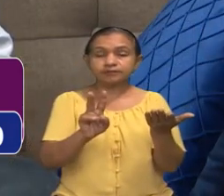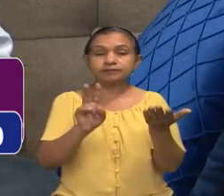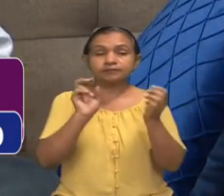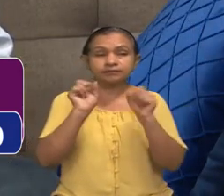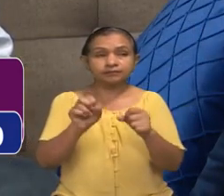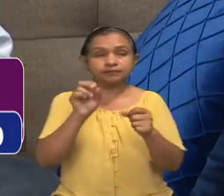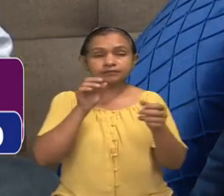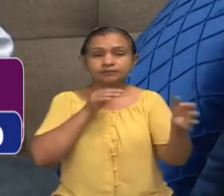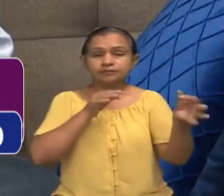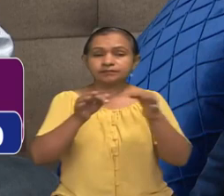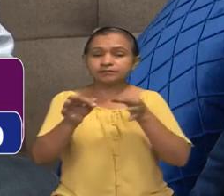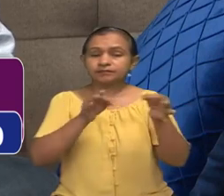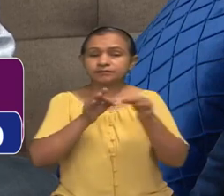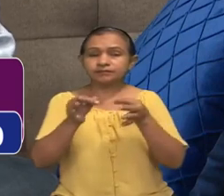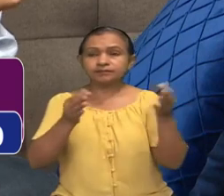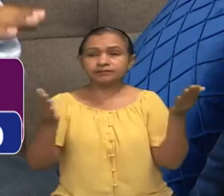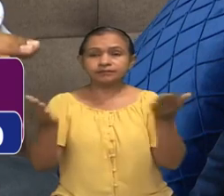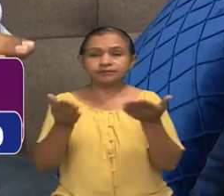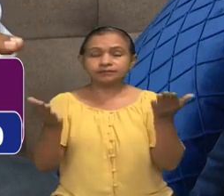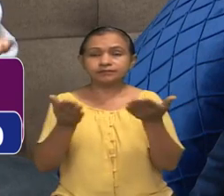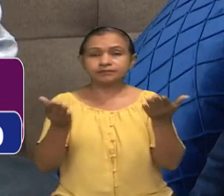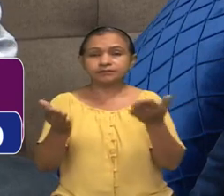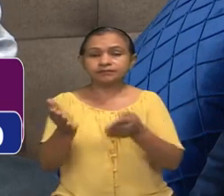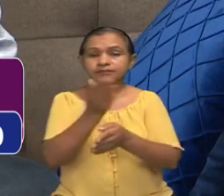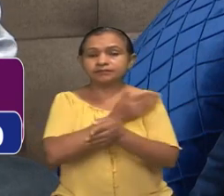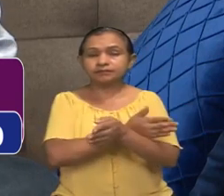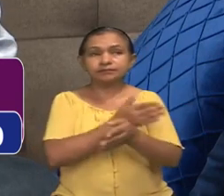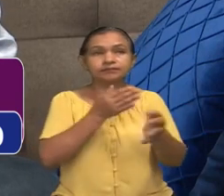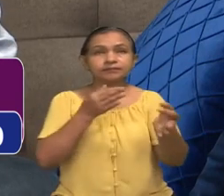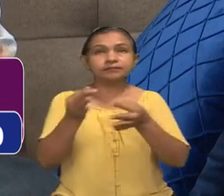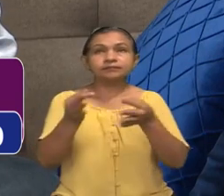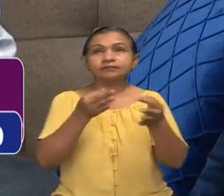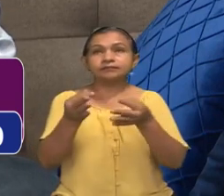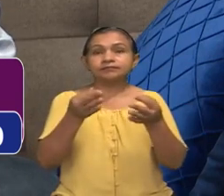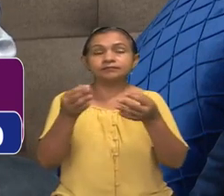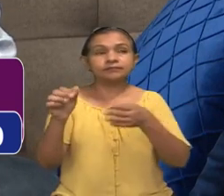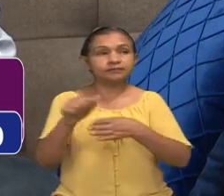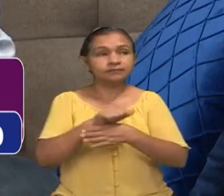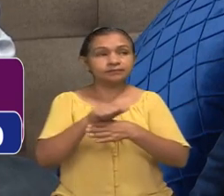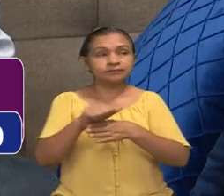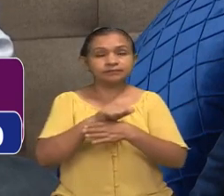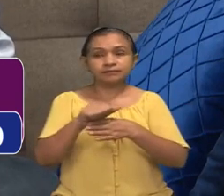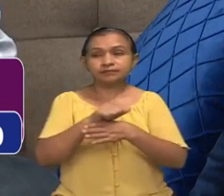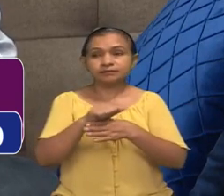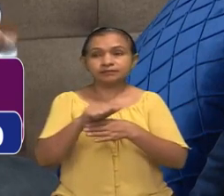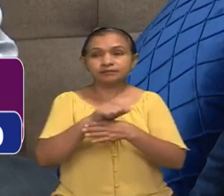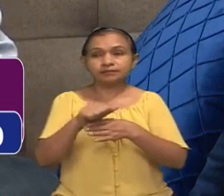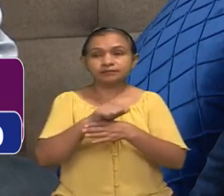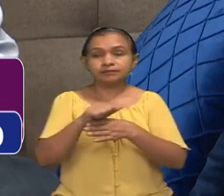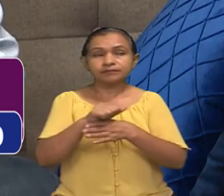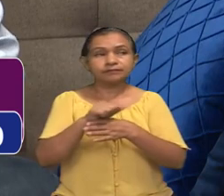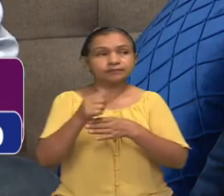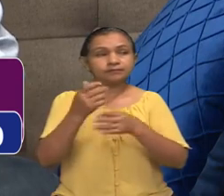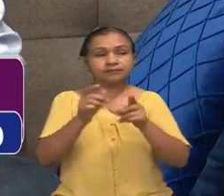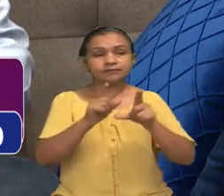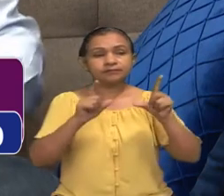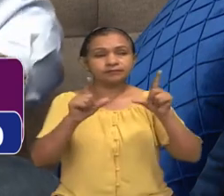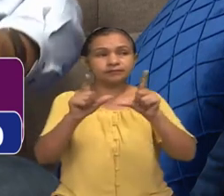que explican bien lo que usted estaba describiendo a partir de los ejercicios que se realizan en cada uno de los espacios.